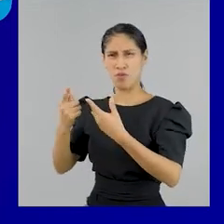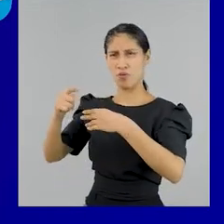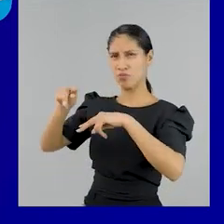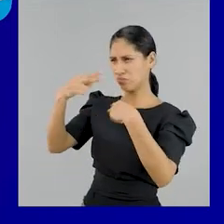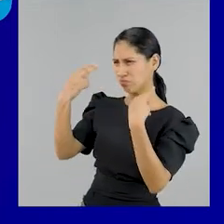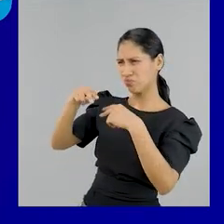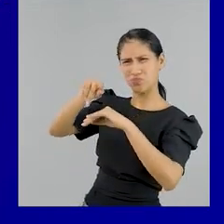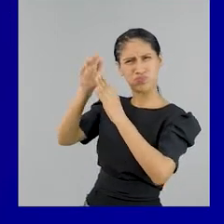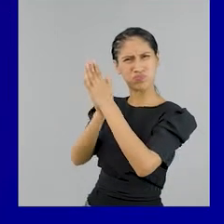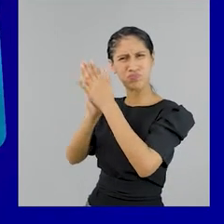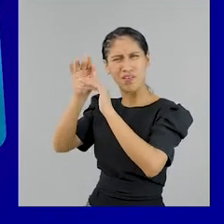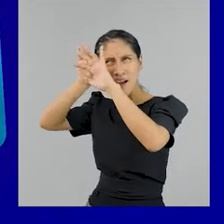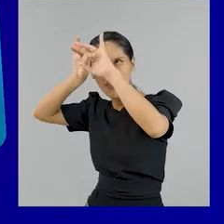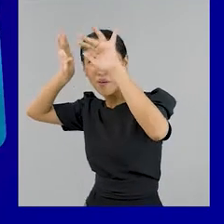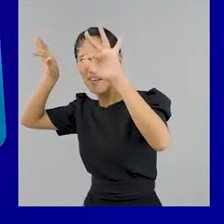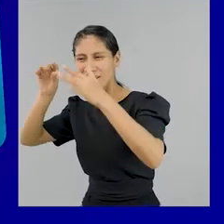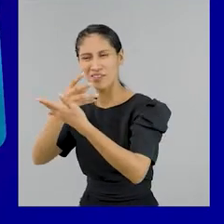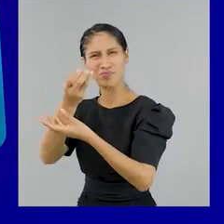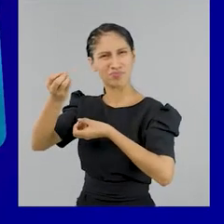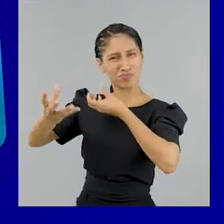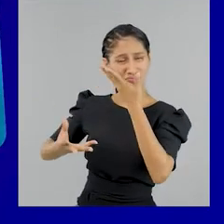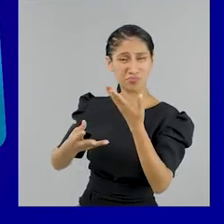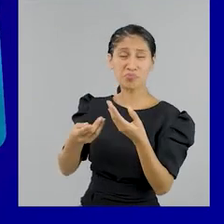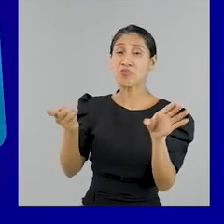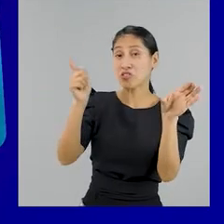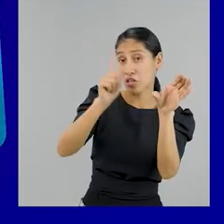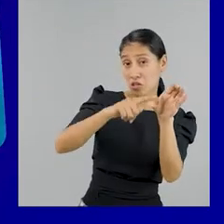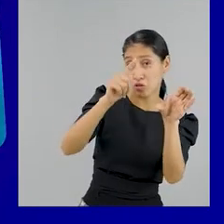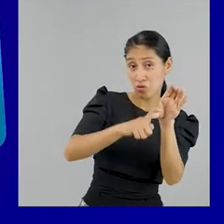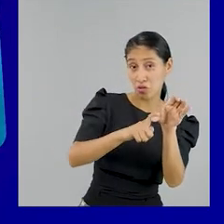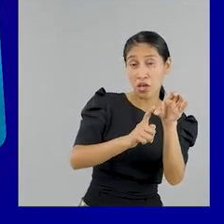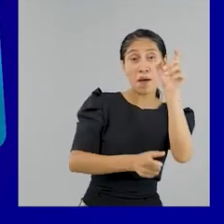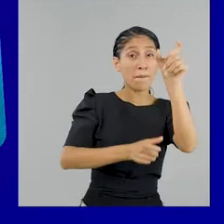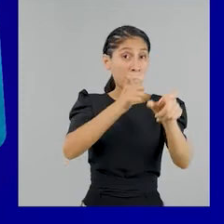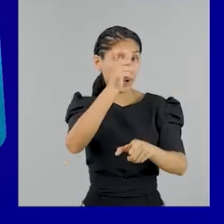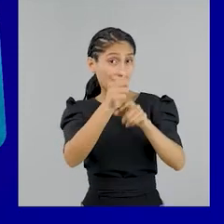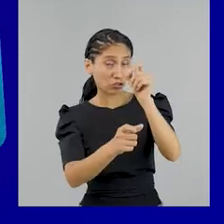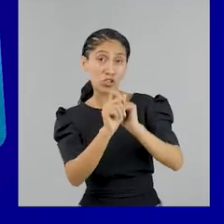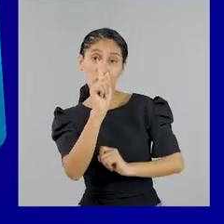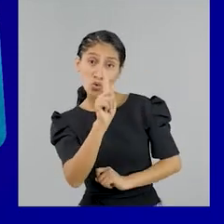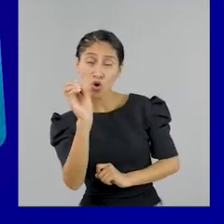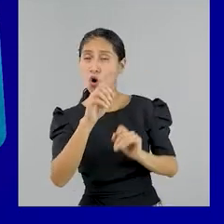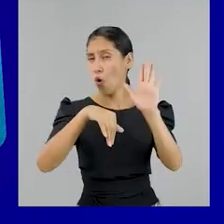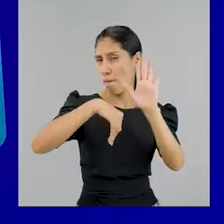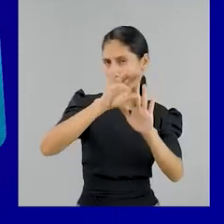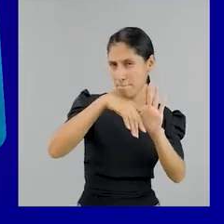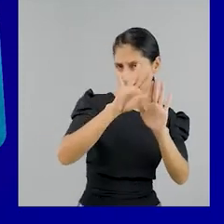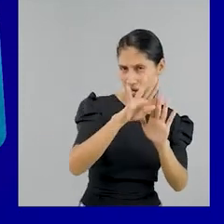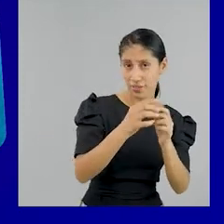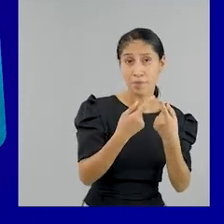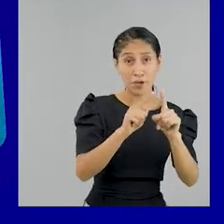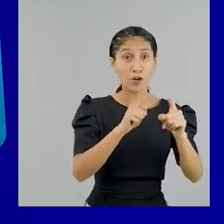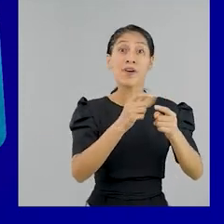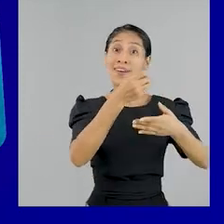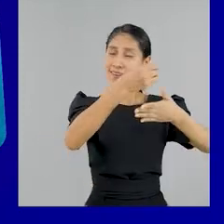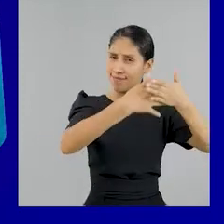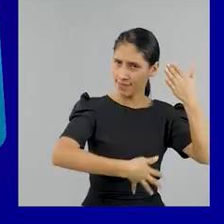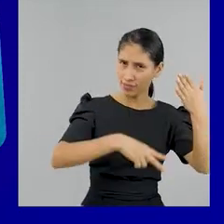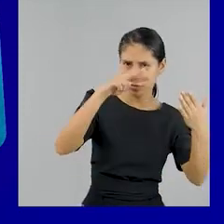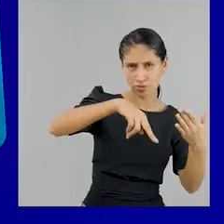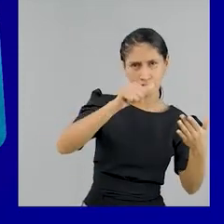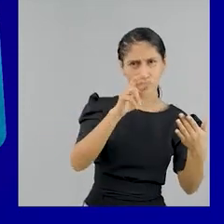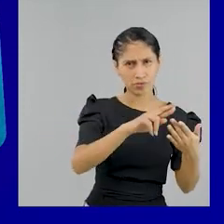evento ficticio. Puede tener uno o más personajes. En el texto narrativo no existen límites para la participación